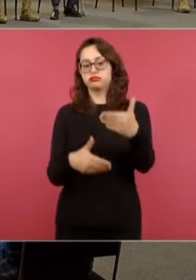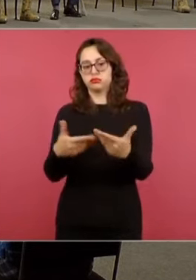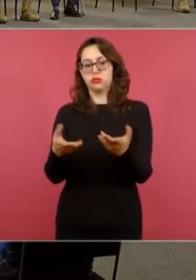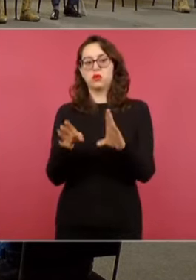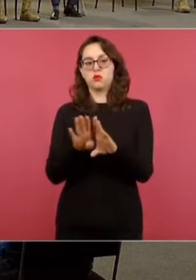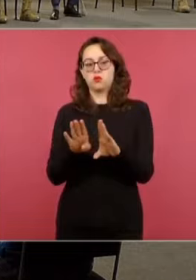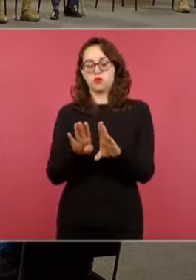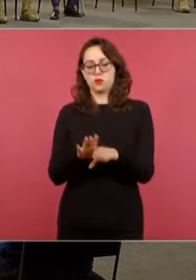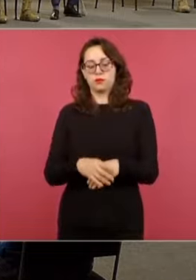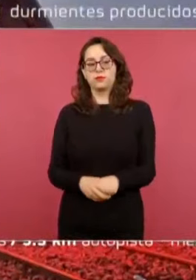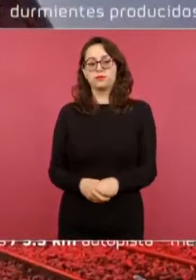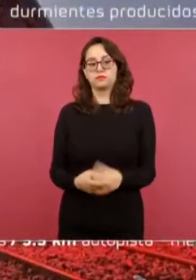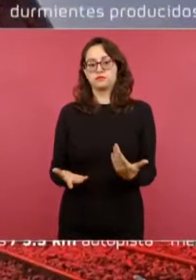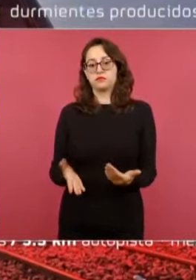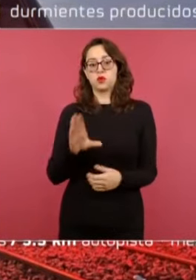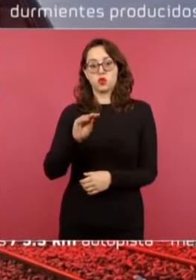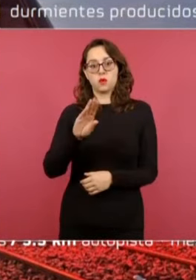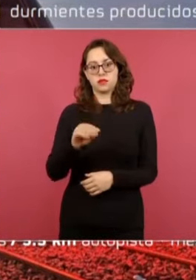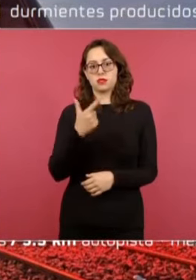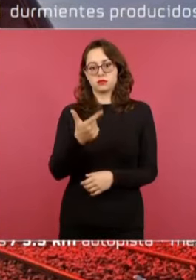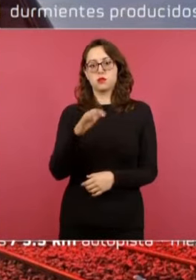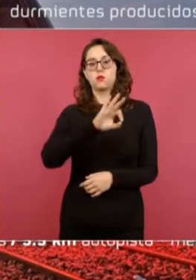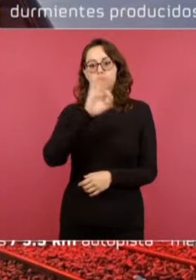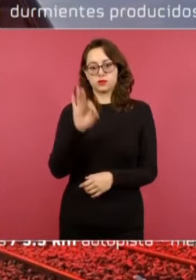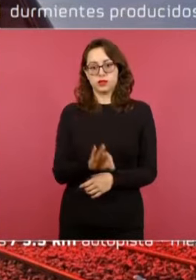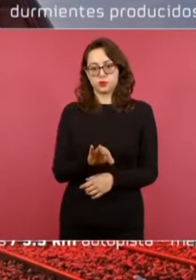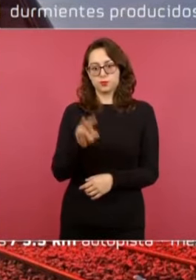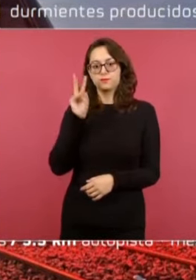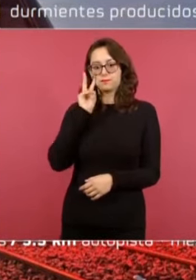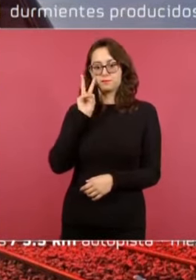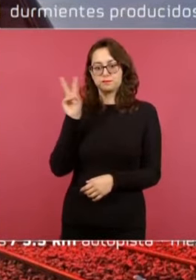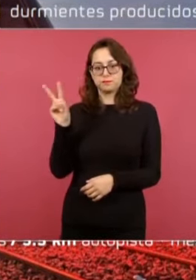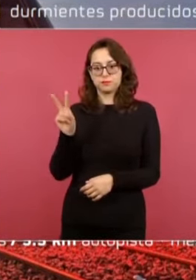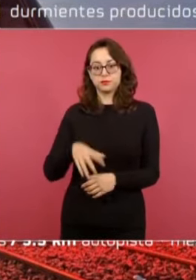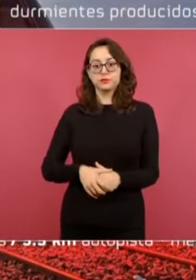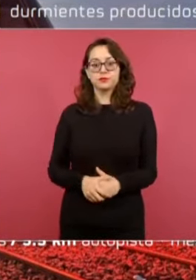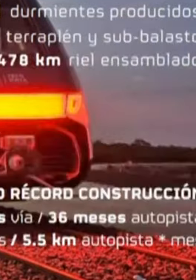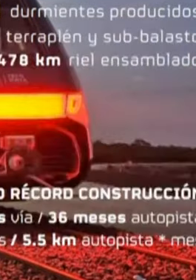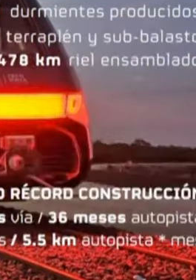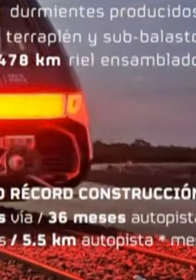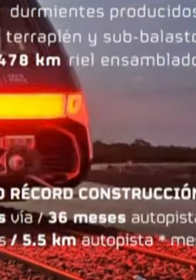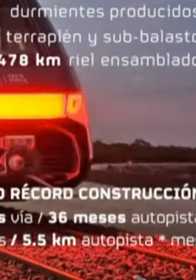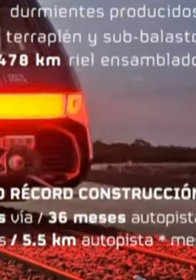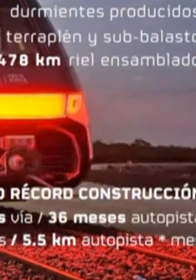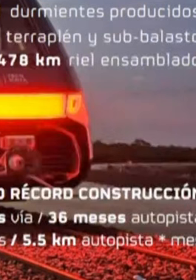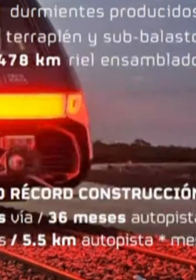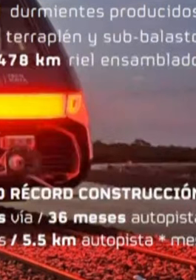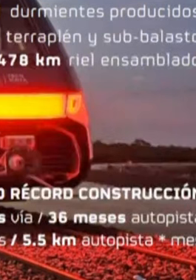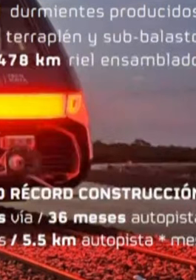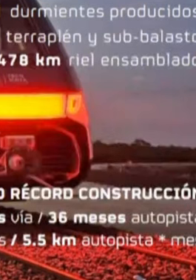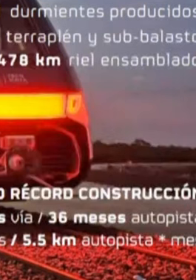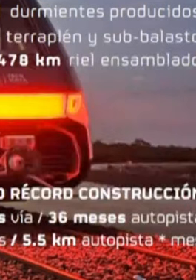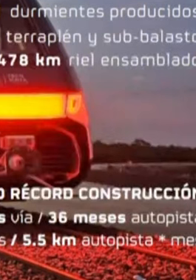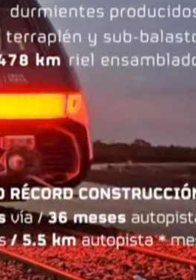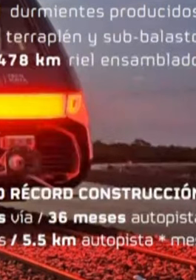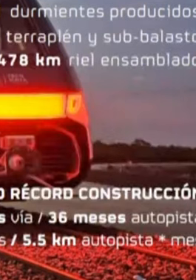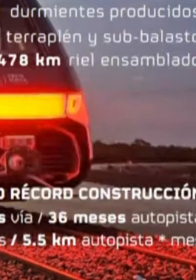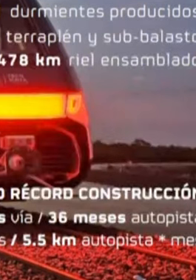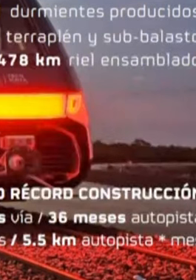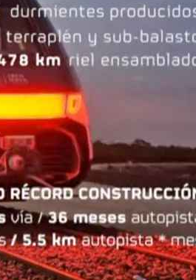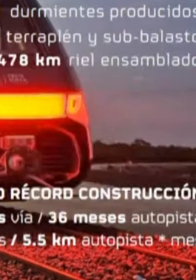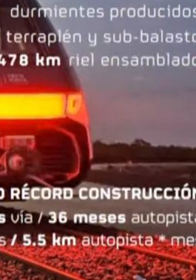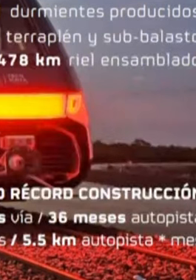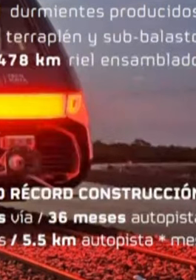4 tiene un avance general de 97 por ciento. La gira del 1 de septiembre que hizo el señor presidente de